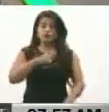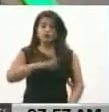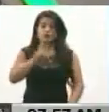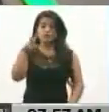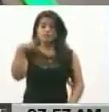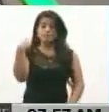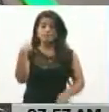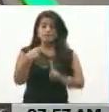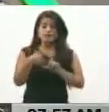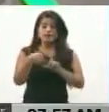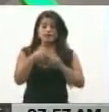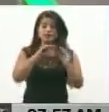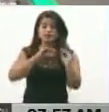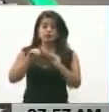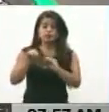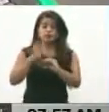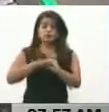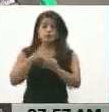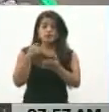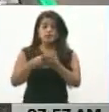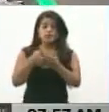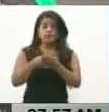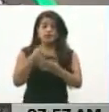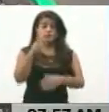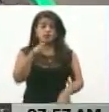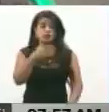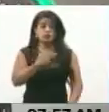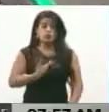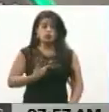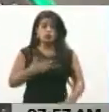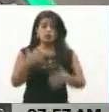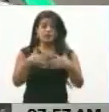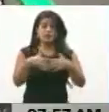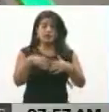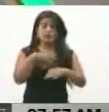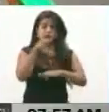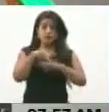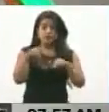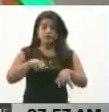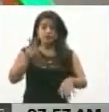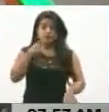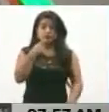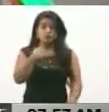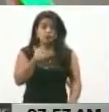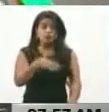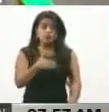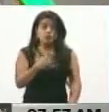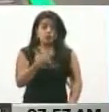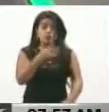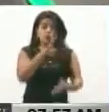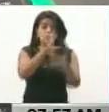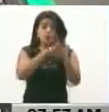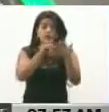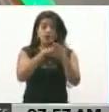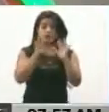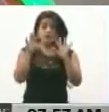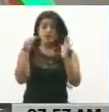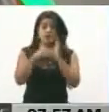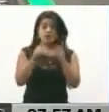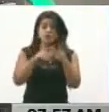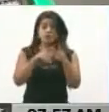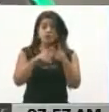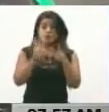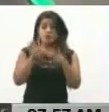de patente, por ejemplo. Los industriales nacionales en esa mesa nos dicen, yo puedo reproducirte 10.000, yo te puedo